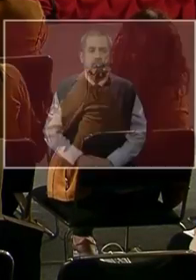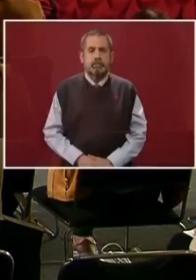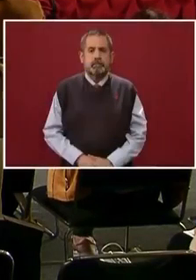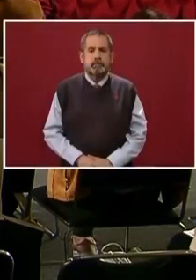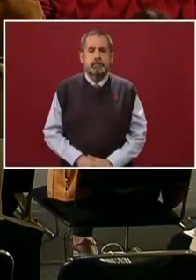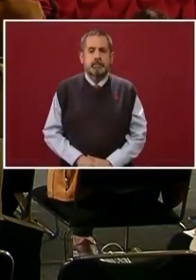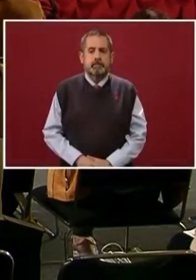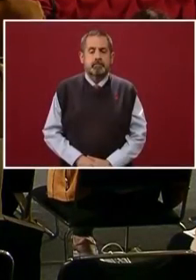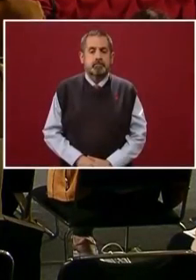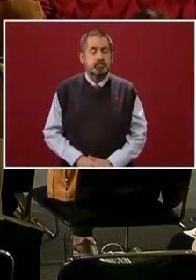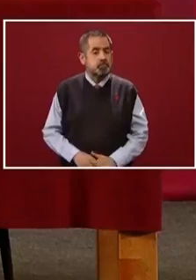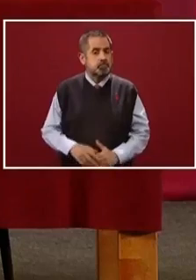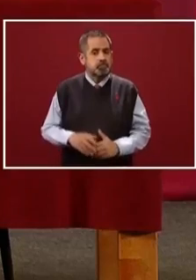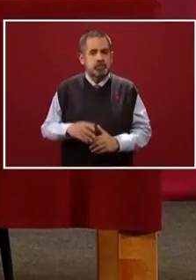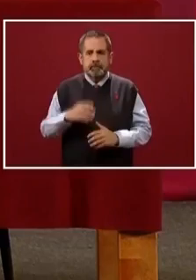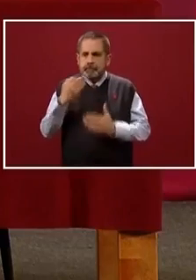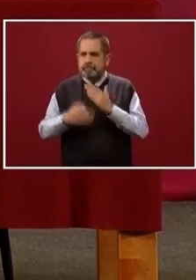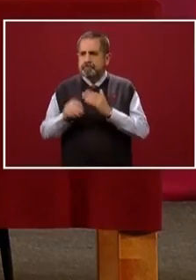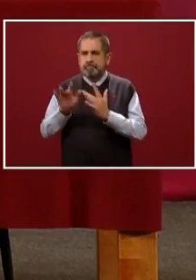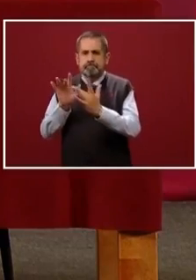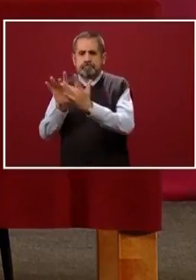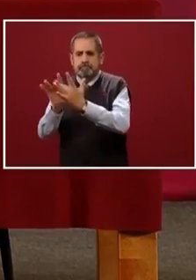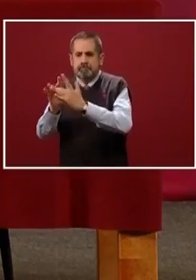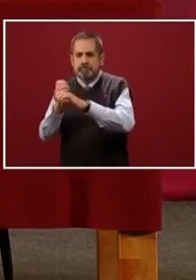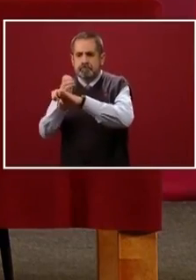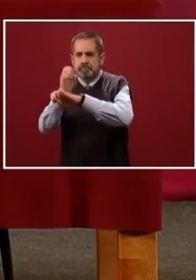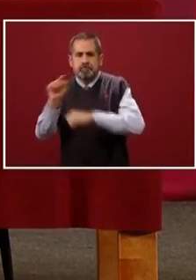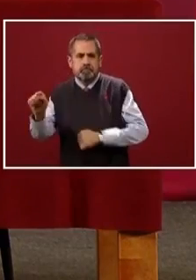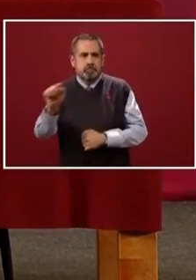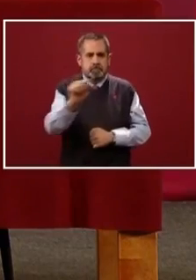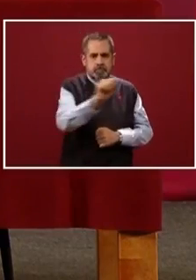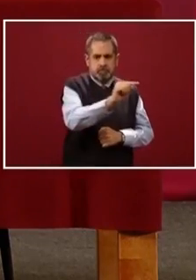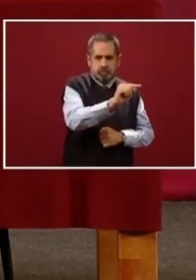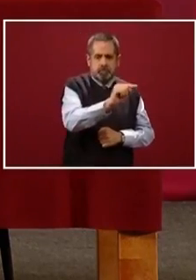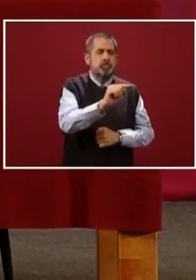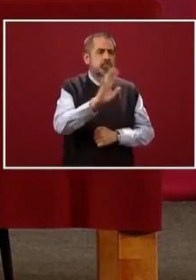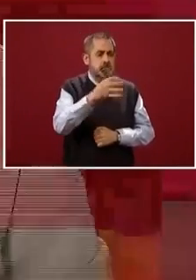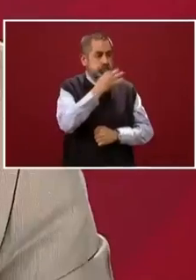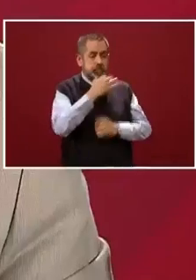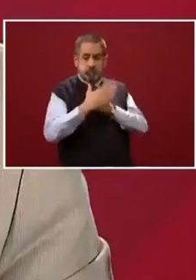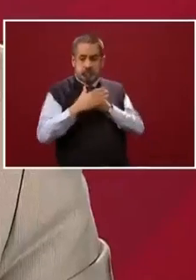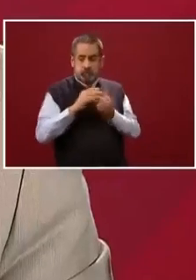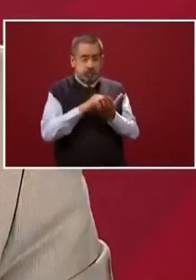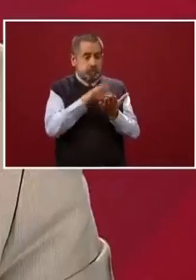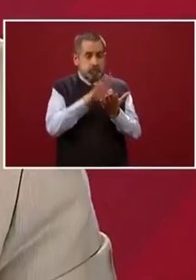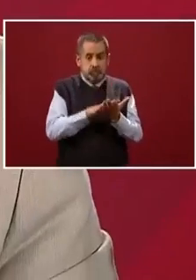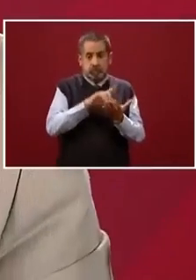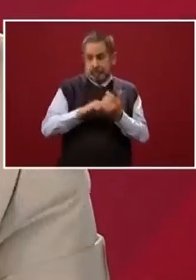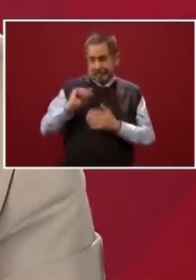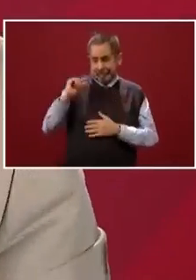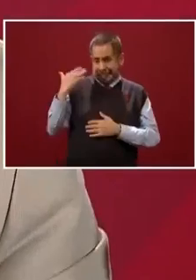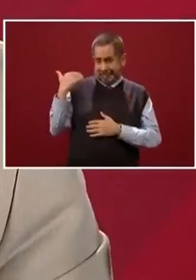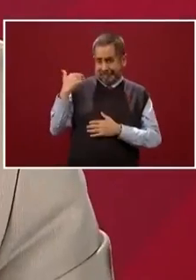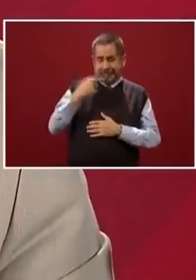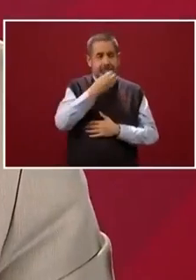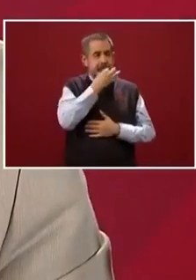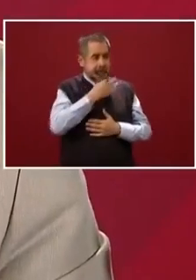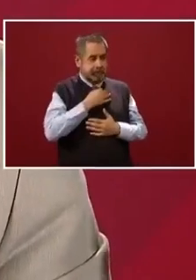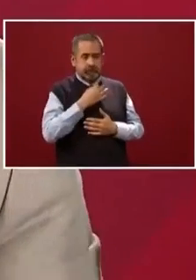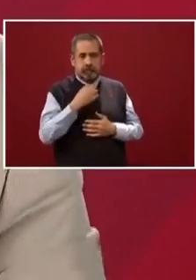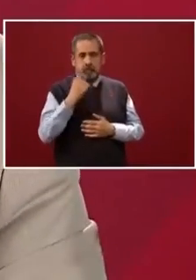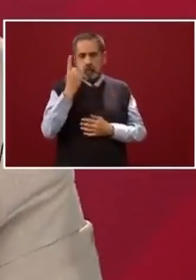de comunicación con todas las entidades federativas, sobre todo aquellas que han notificado casos confirmados en las últimas